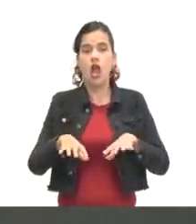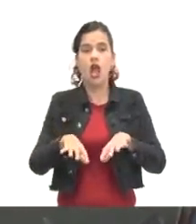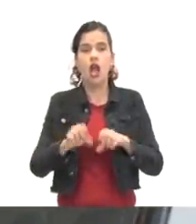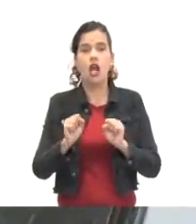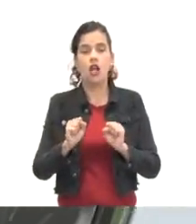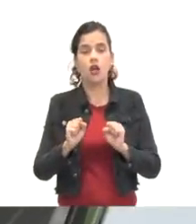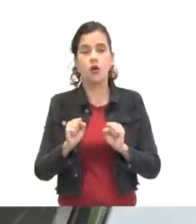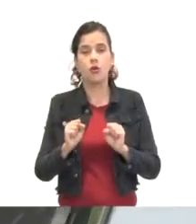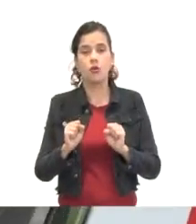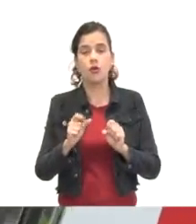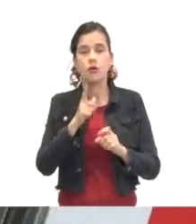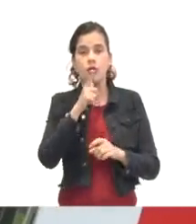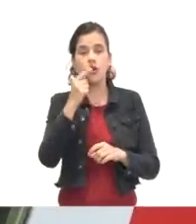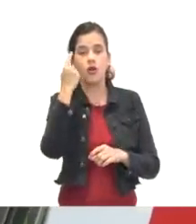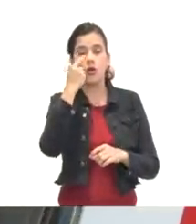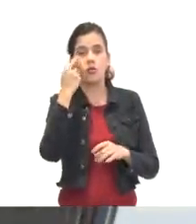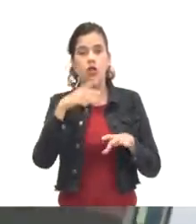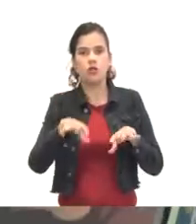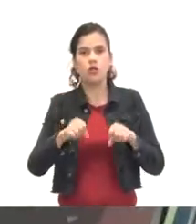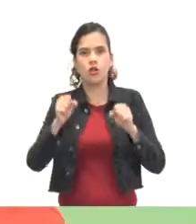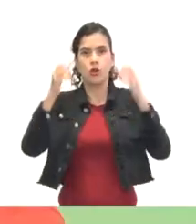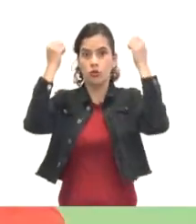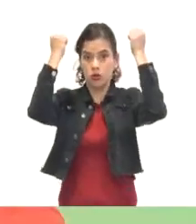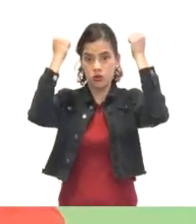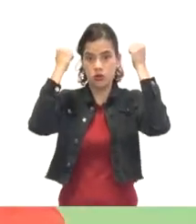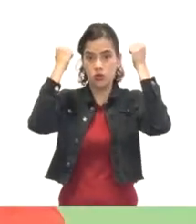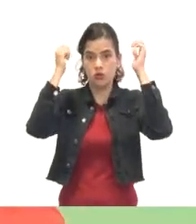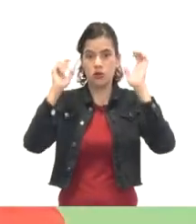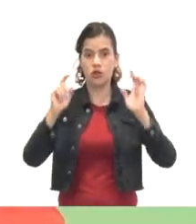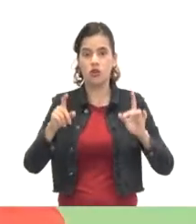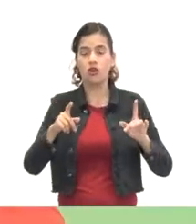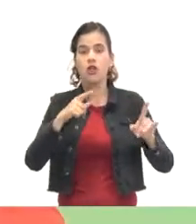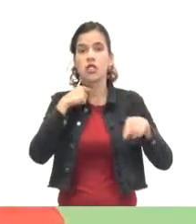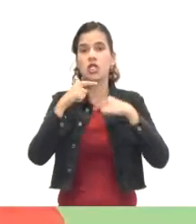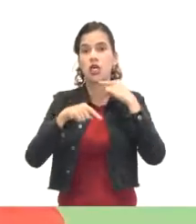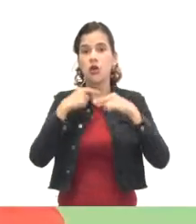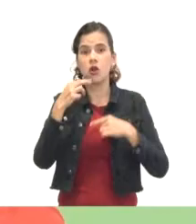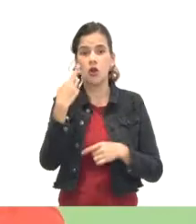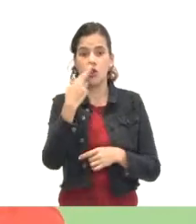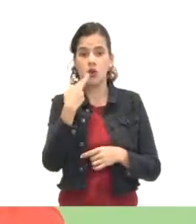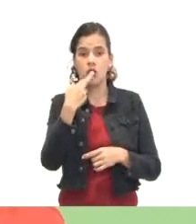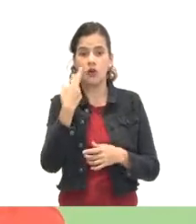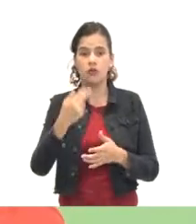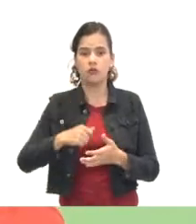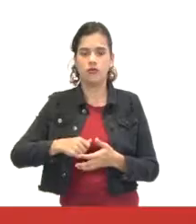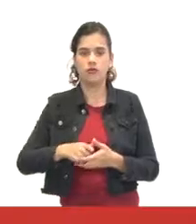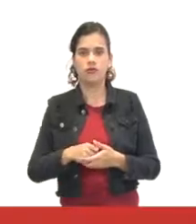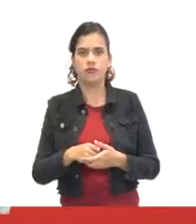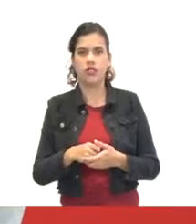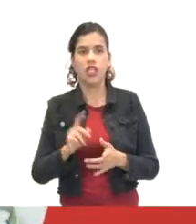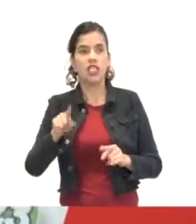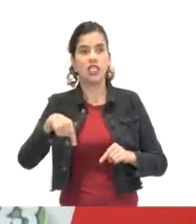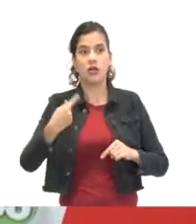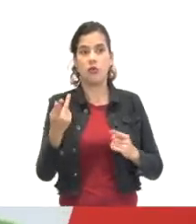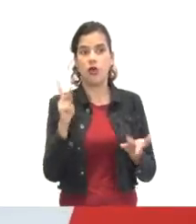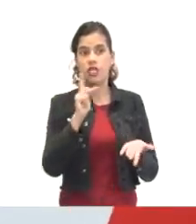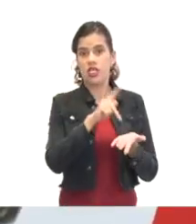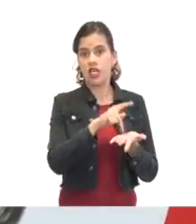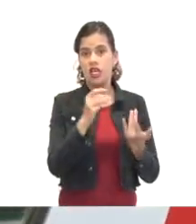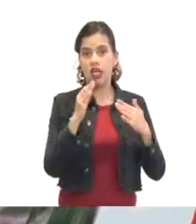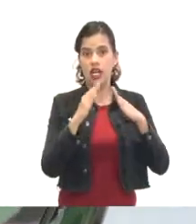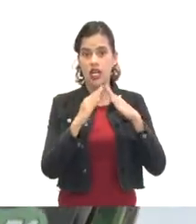mal ojo, pero se compró un sombrero de color rojo. De vuelta a la